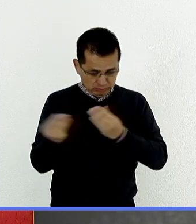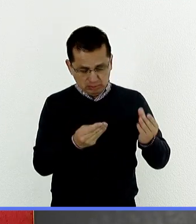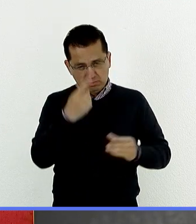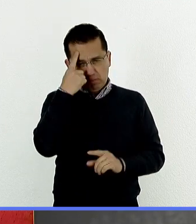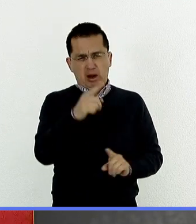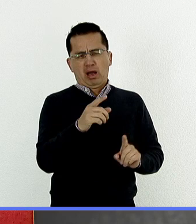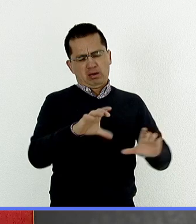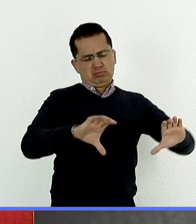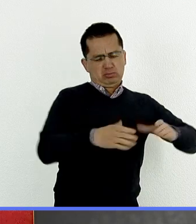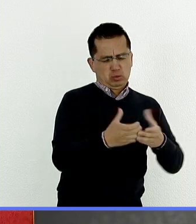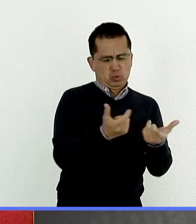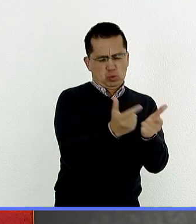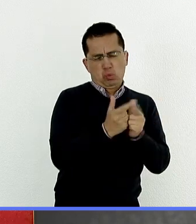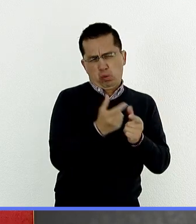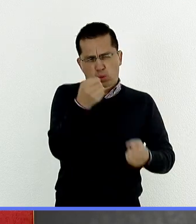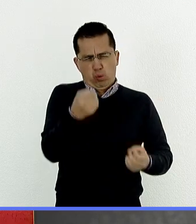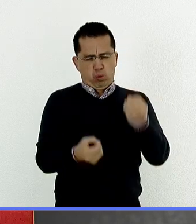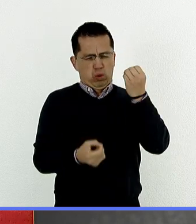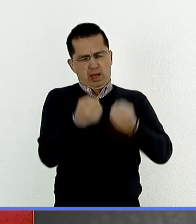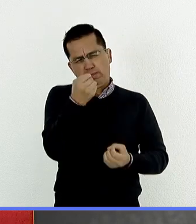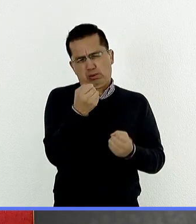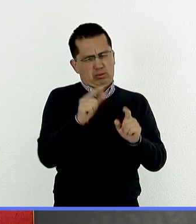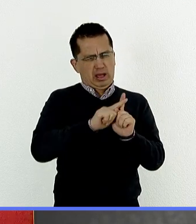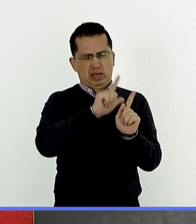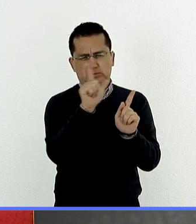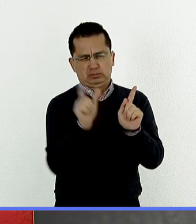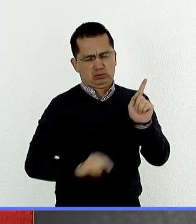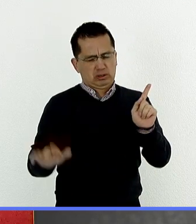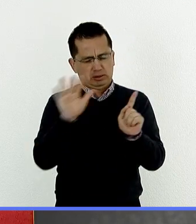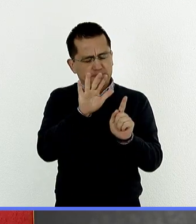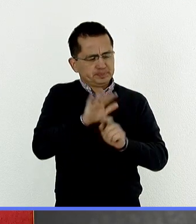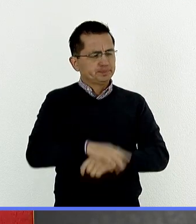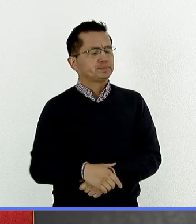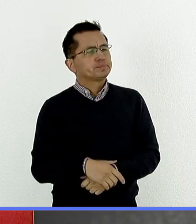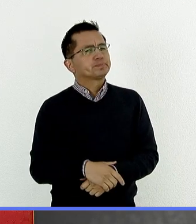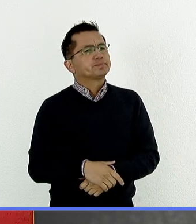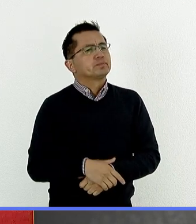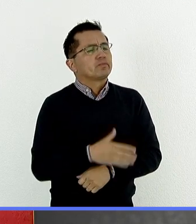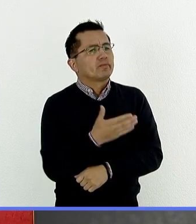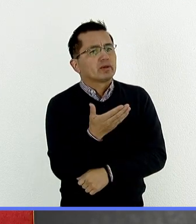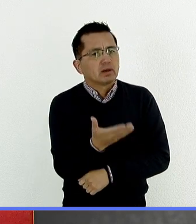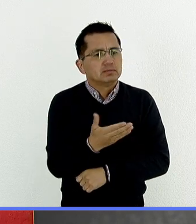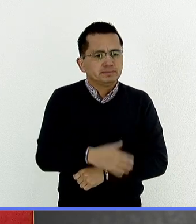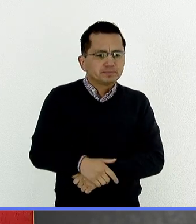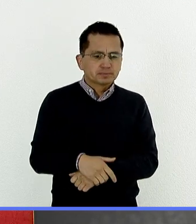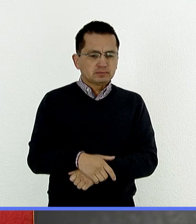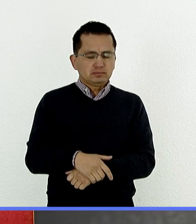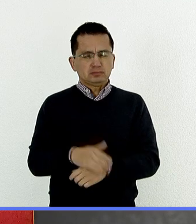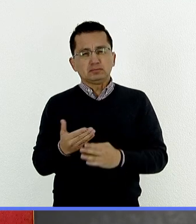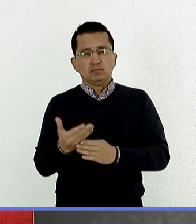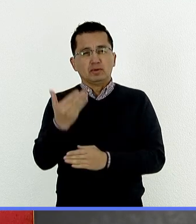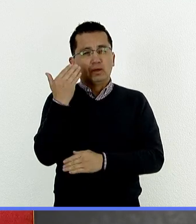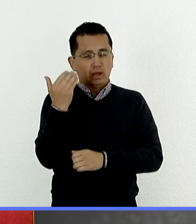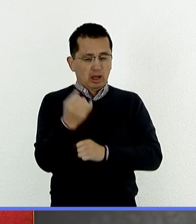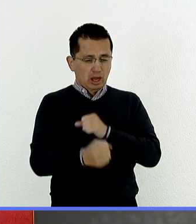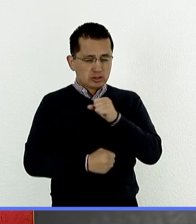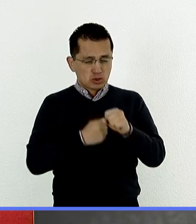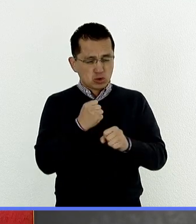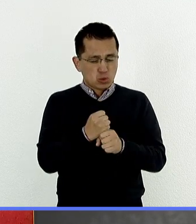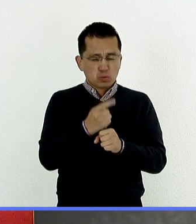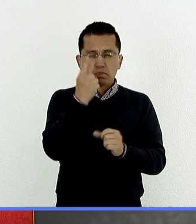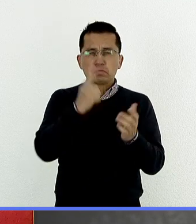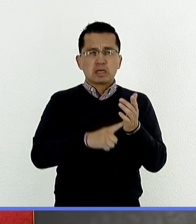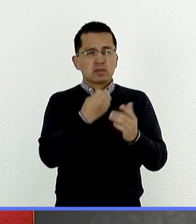en toda la república básicamente por ahí de los años mitad de los